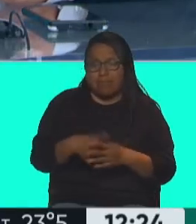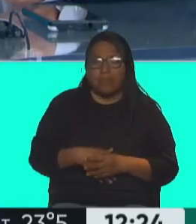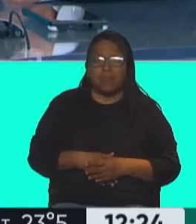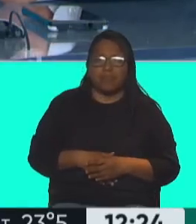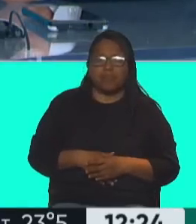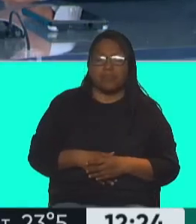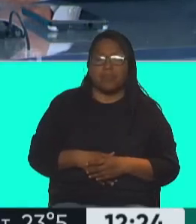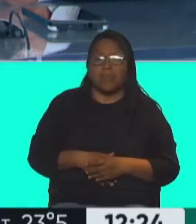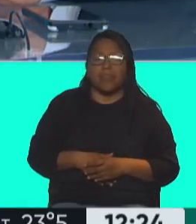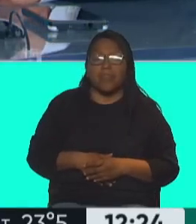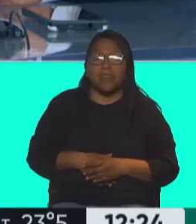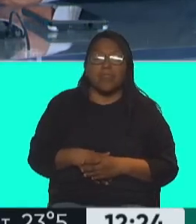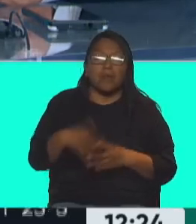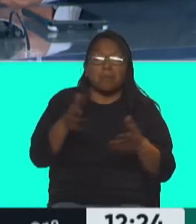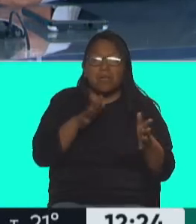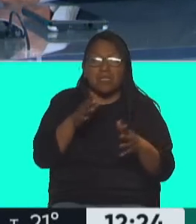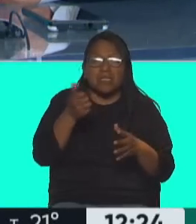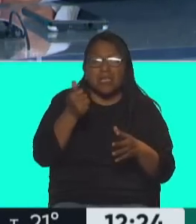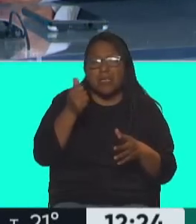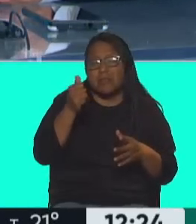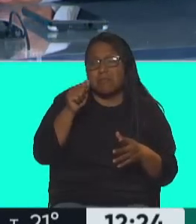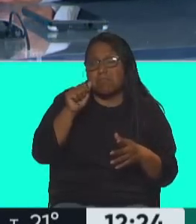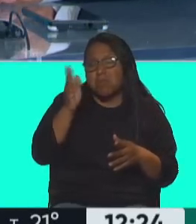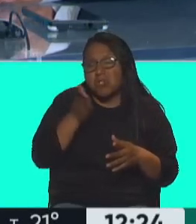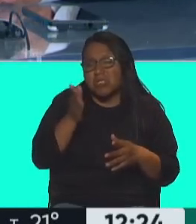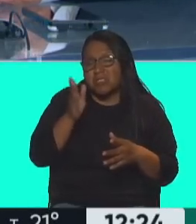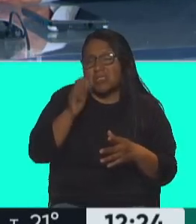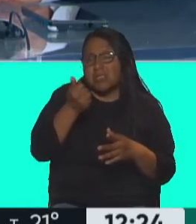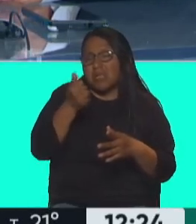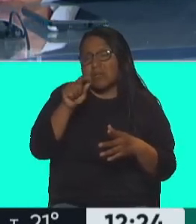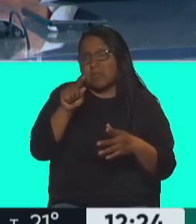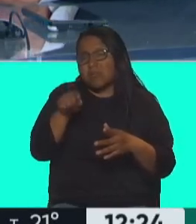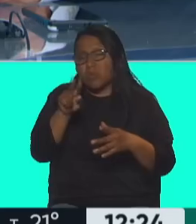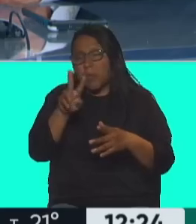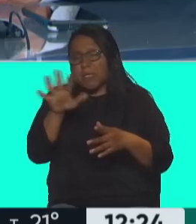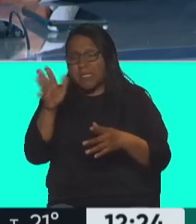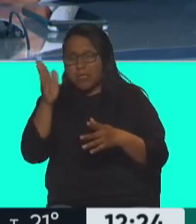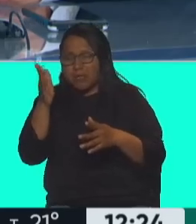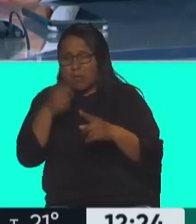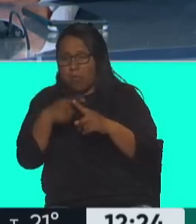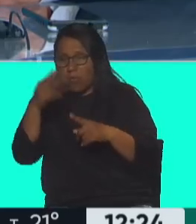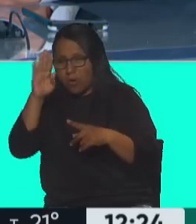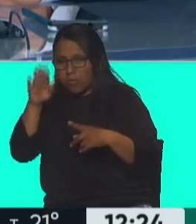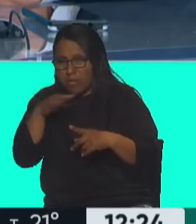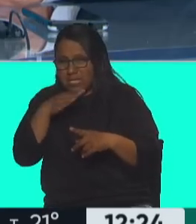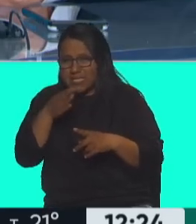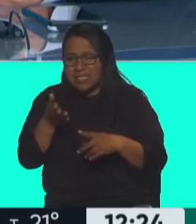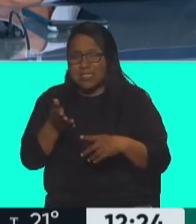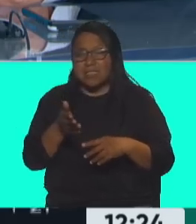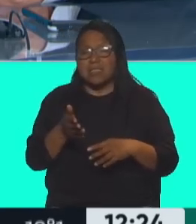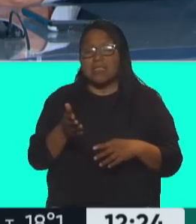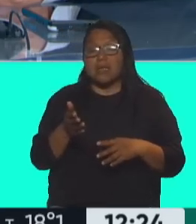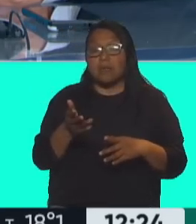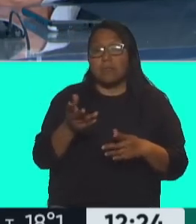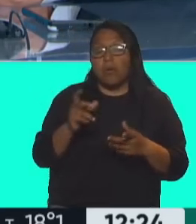por mes. ¿Cómo? Un poco más de 6% por mes, 6.25. Sí, exactamente. Una tasa que aparte, como la